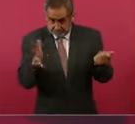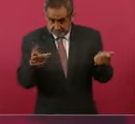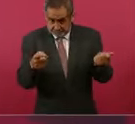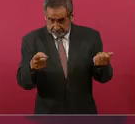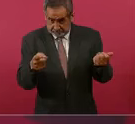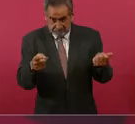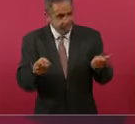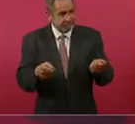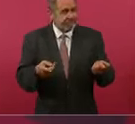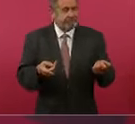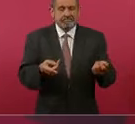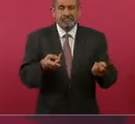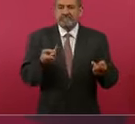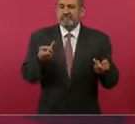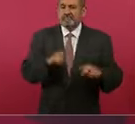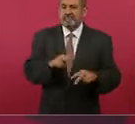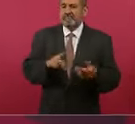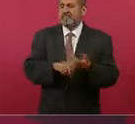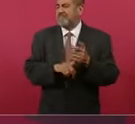Al contrario.